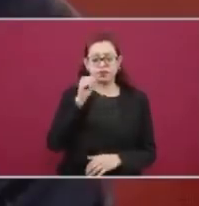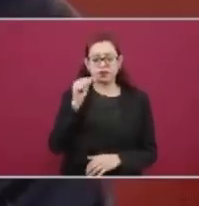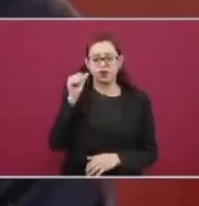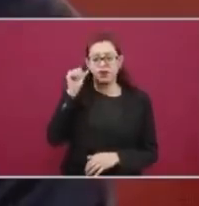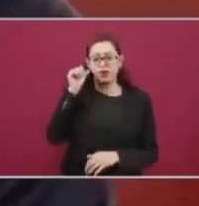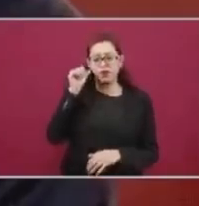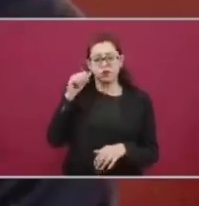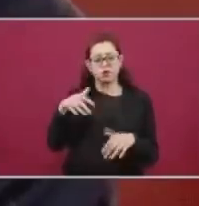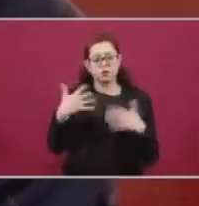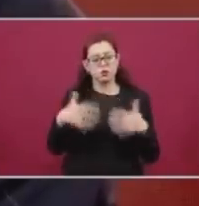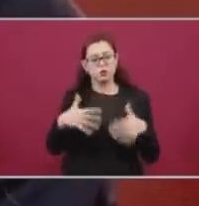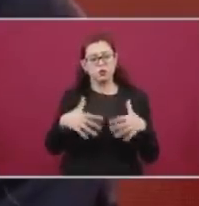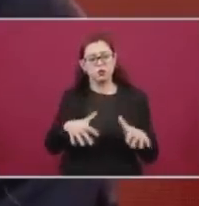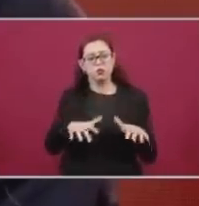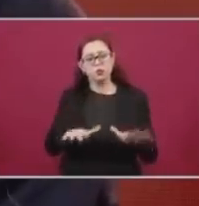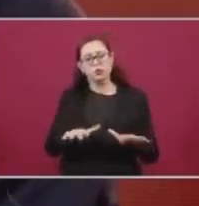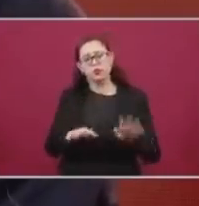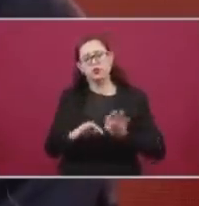verdaderamente trascendente,